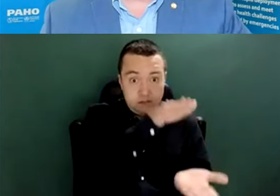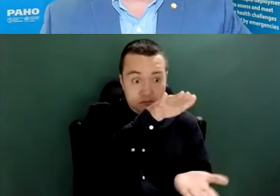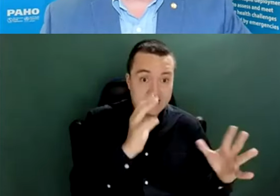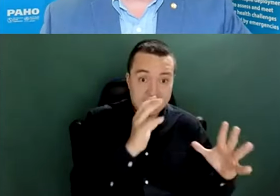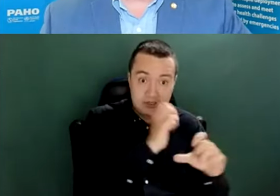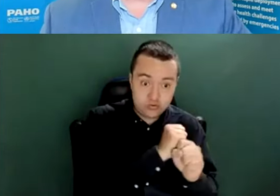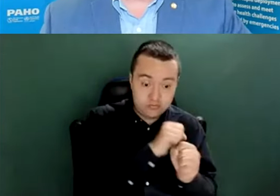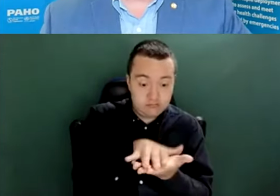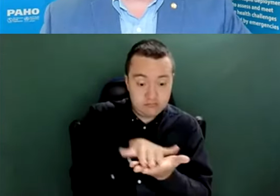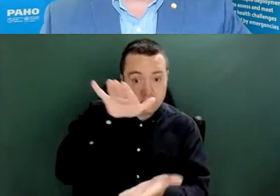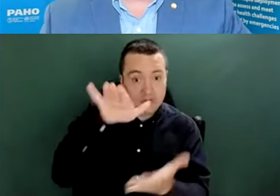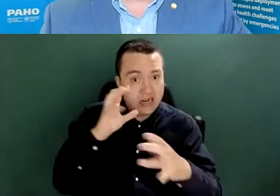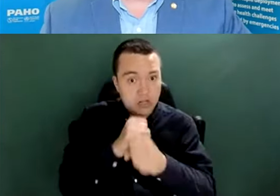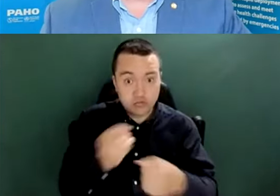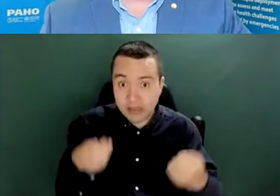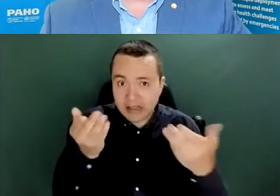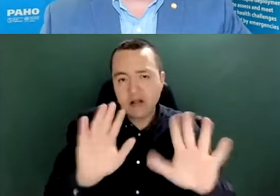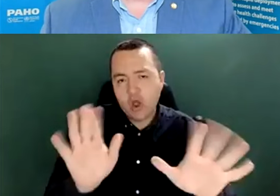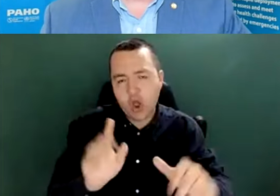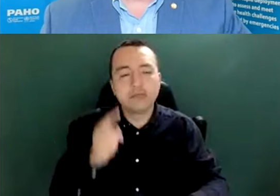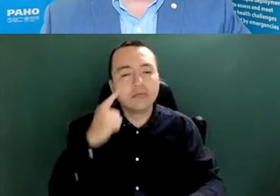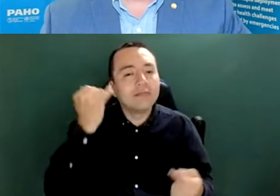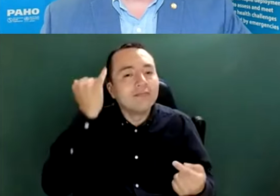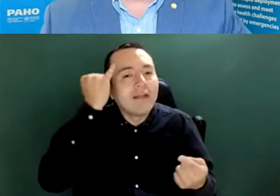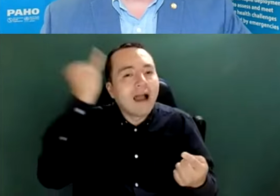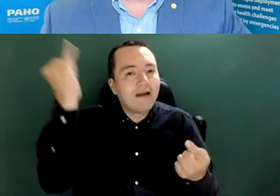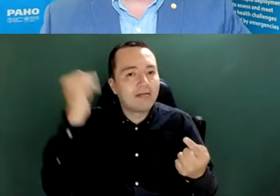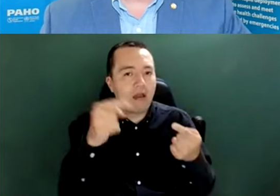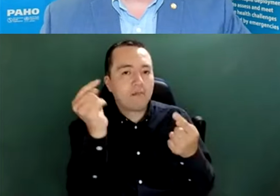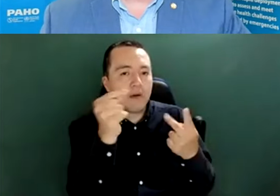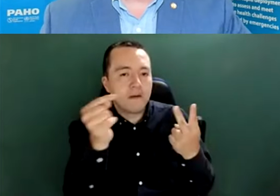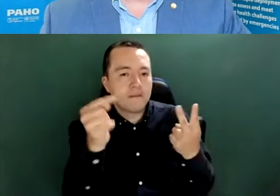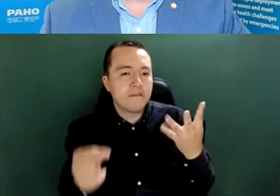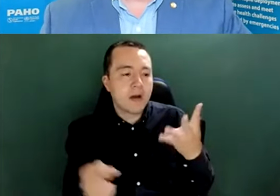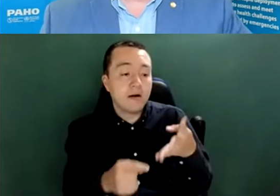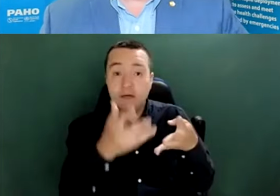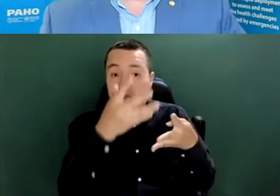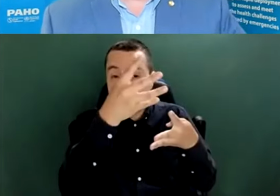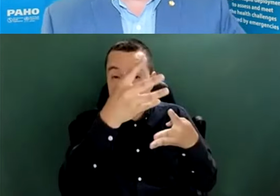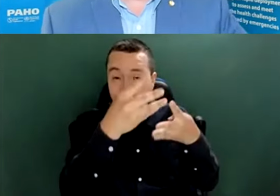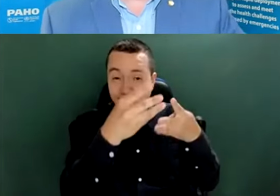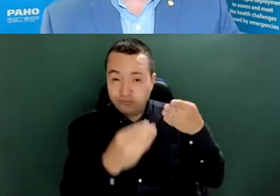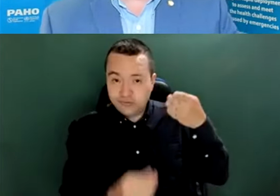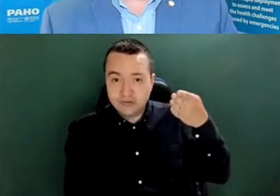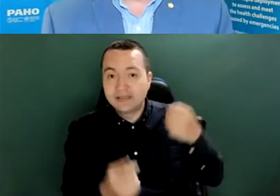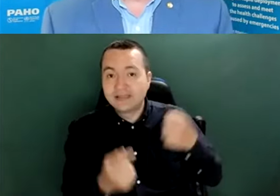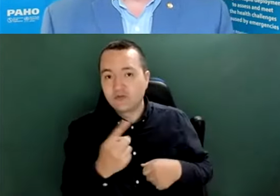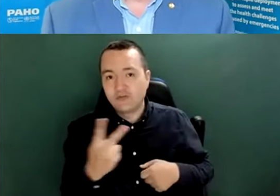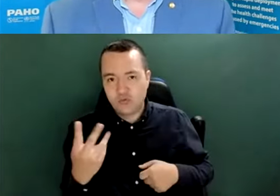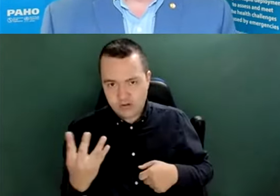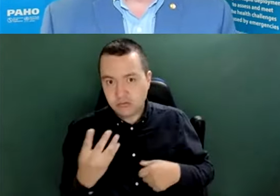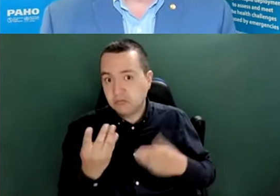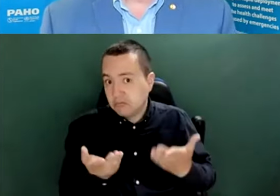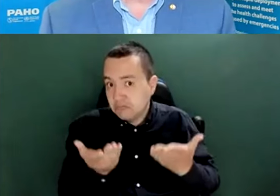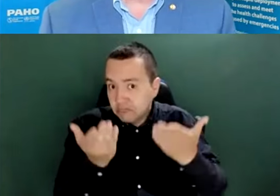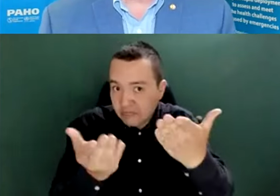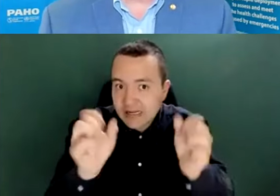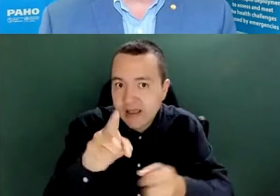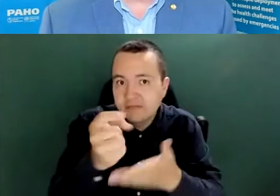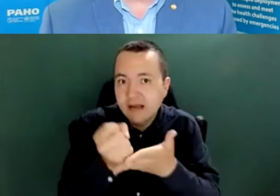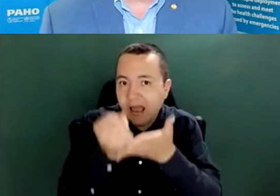revisión general, una idea de los 124 resúmenes que los van a ayudar, de temas que los van a ayudar a ustedes, a nosotros y a todos